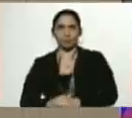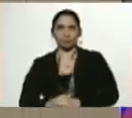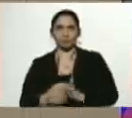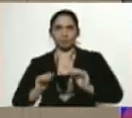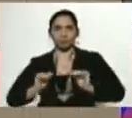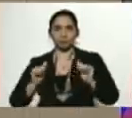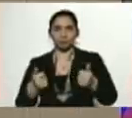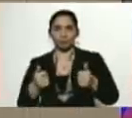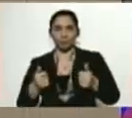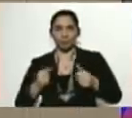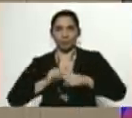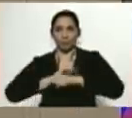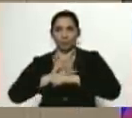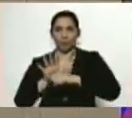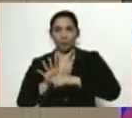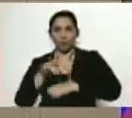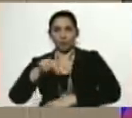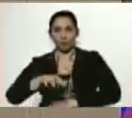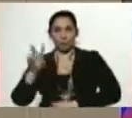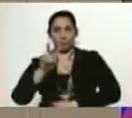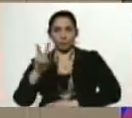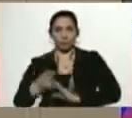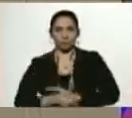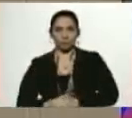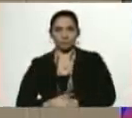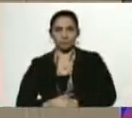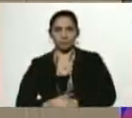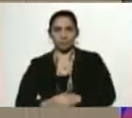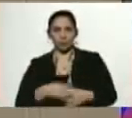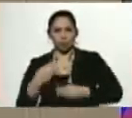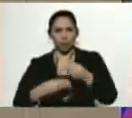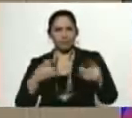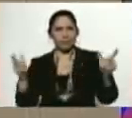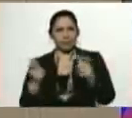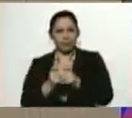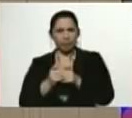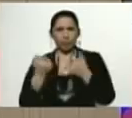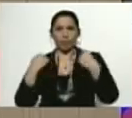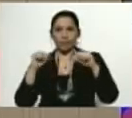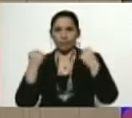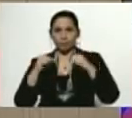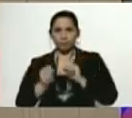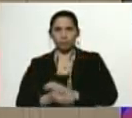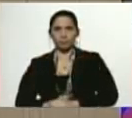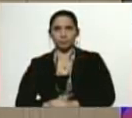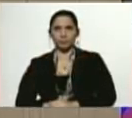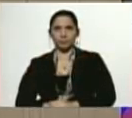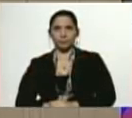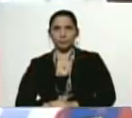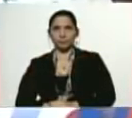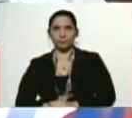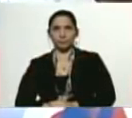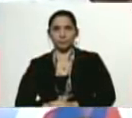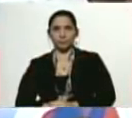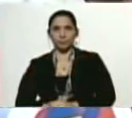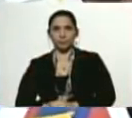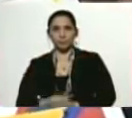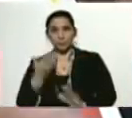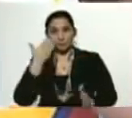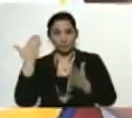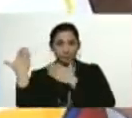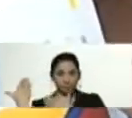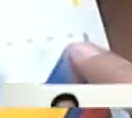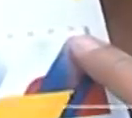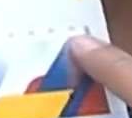inicio de la pandemia aquí en Venezuela. Yo hice un pequeño ejercicio, aquí está incluso manuscrito por mí, aquí está